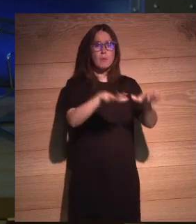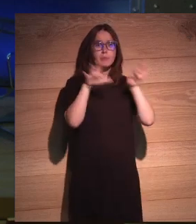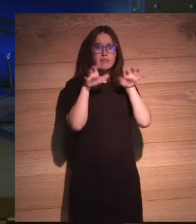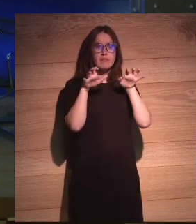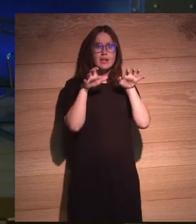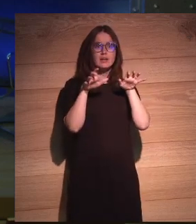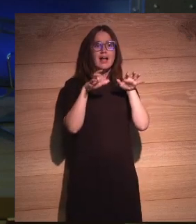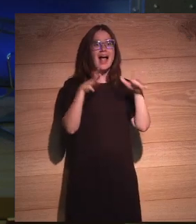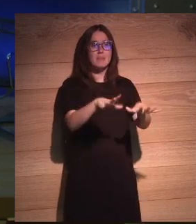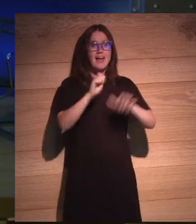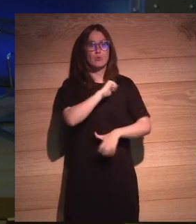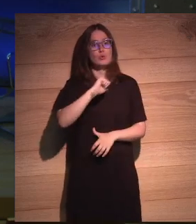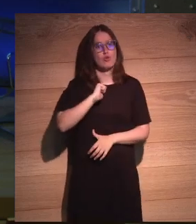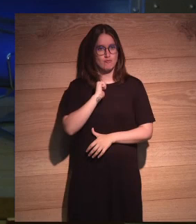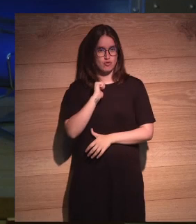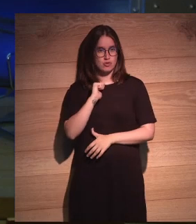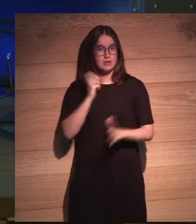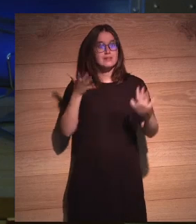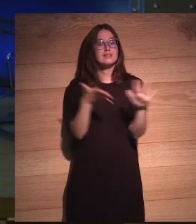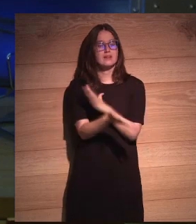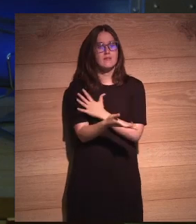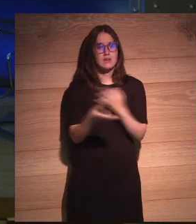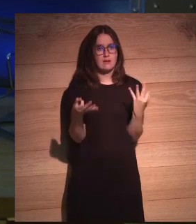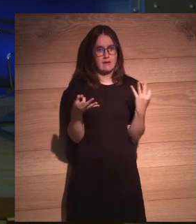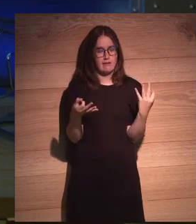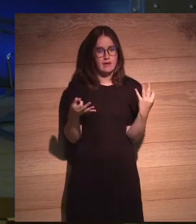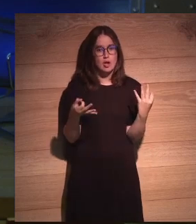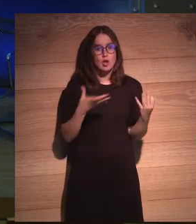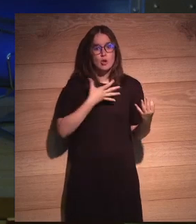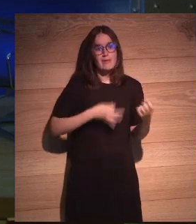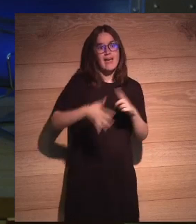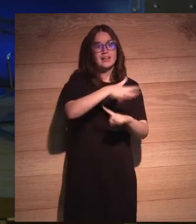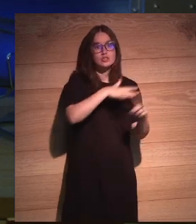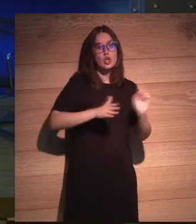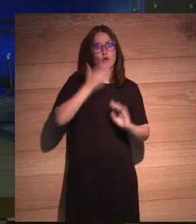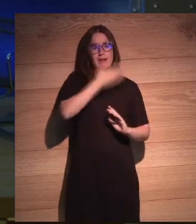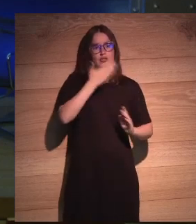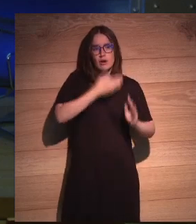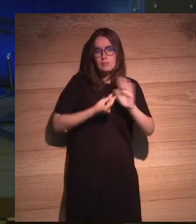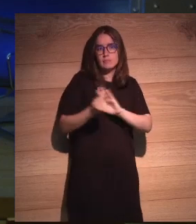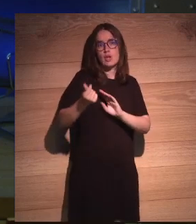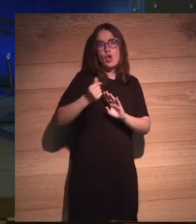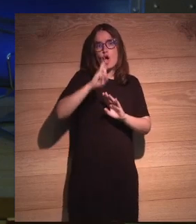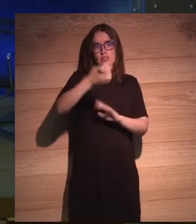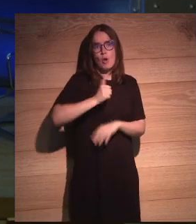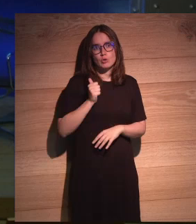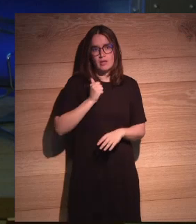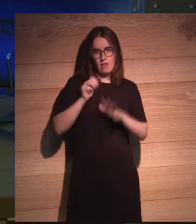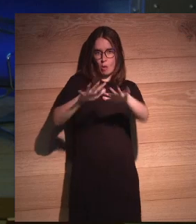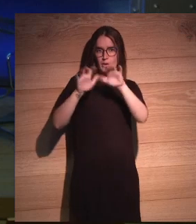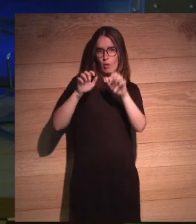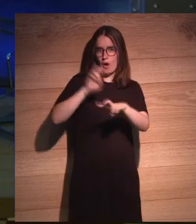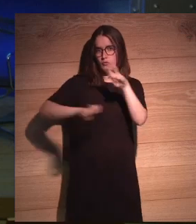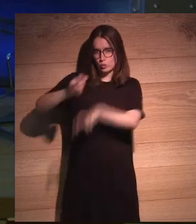a aprender, a ser autónomos, es decir, a salir incluso del entorno escolar y buscar nuevas oportunidades de aprendizaje.